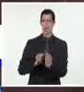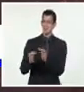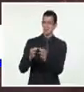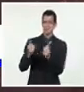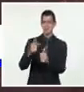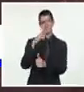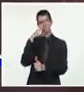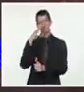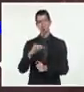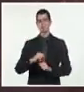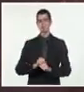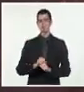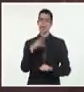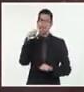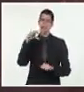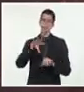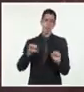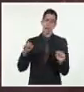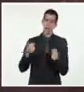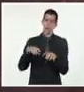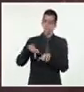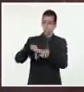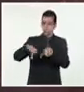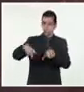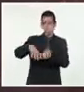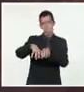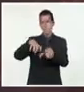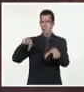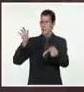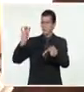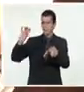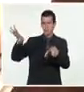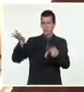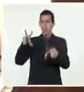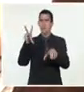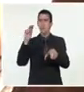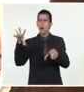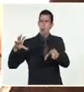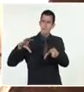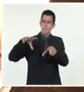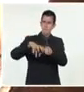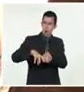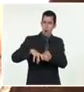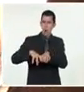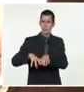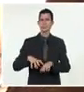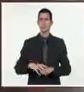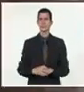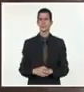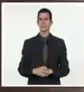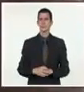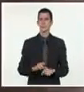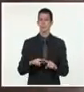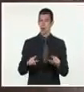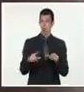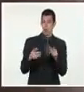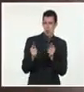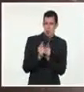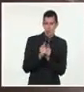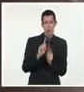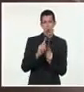sea, el tubo que vamos a sustituir, pero realmente esta conductora hay que sustituir un buen tramo de tubería que está en muy mal estado. Es lo que tenemos ahora y